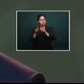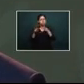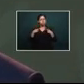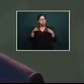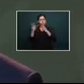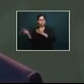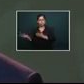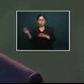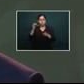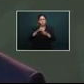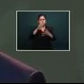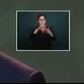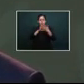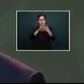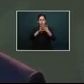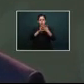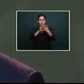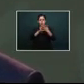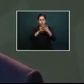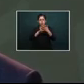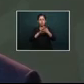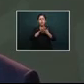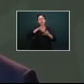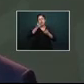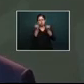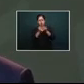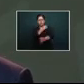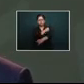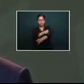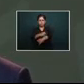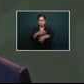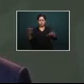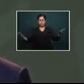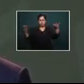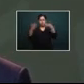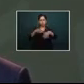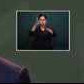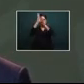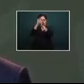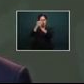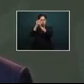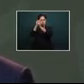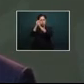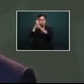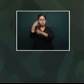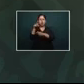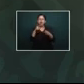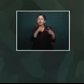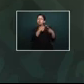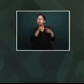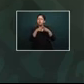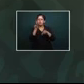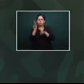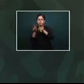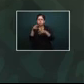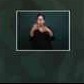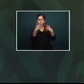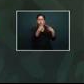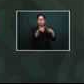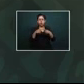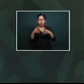libertad y a sus familias. Y también hemos hecho convenios con algunos organismos empresariales para facilitar